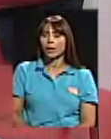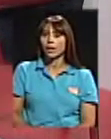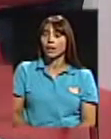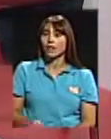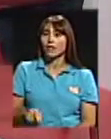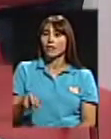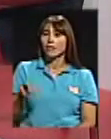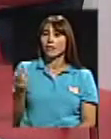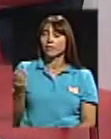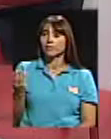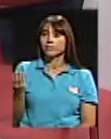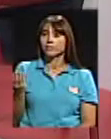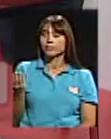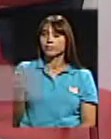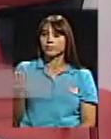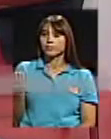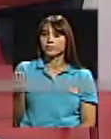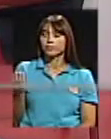sobre este